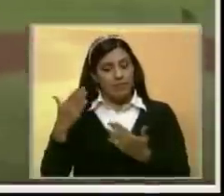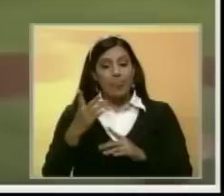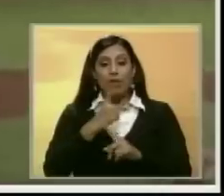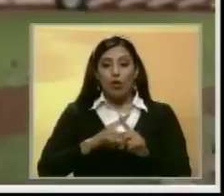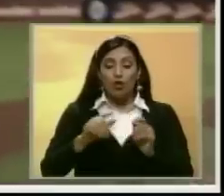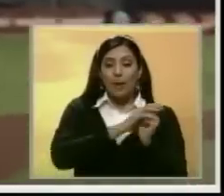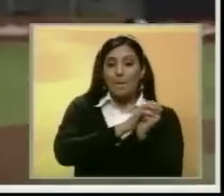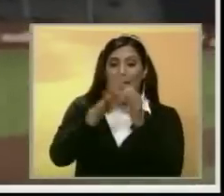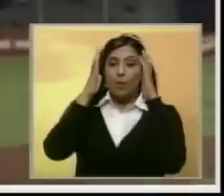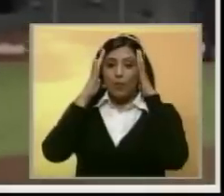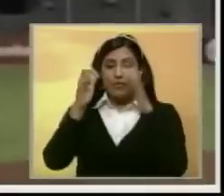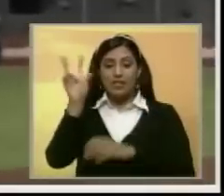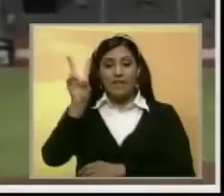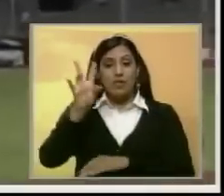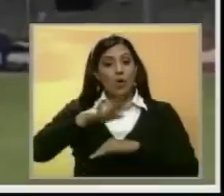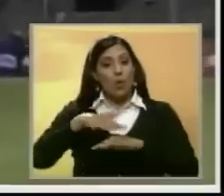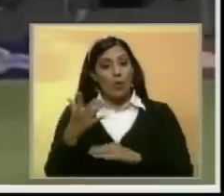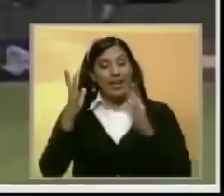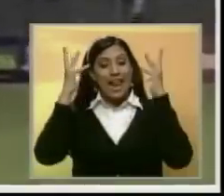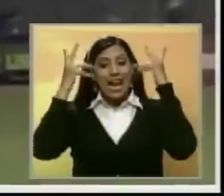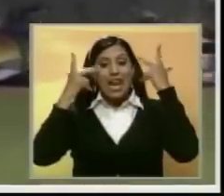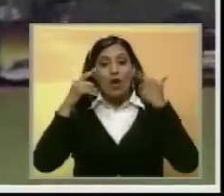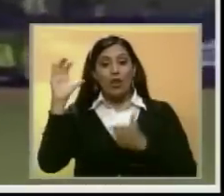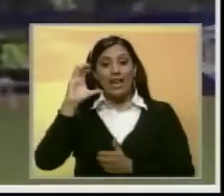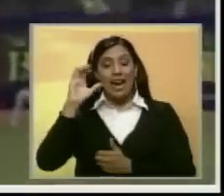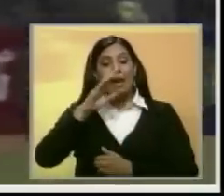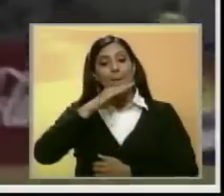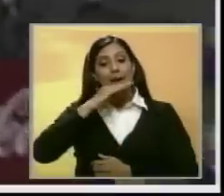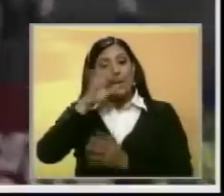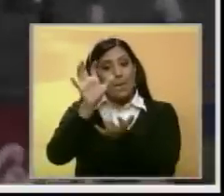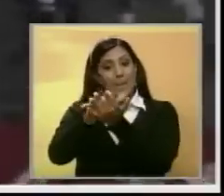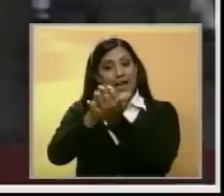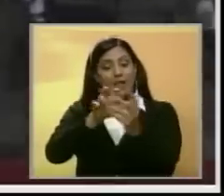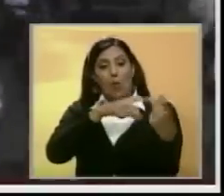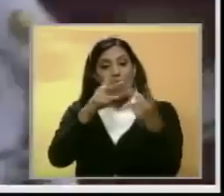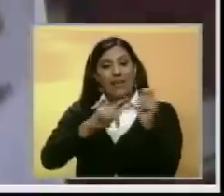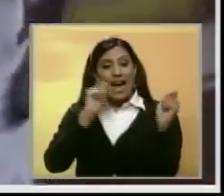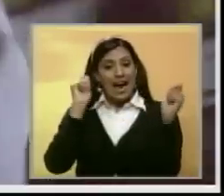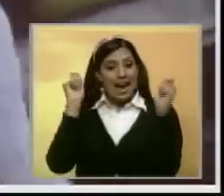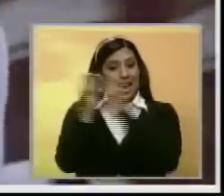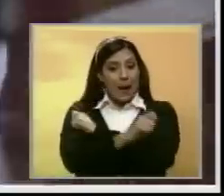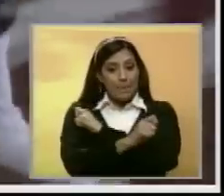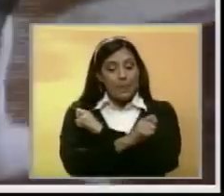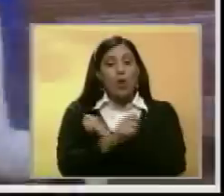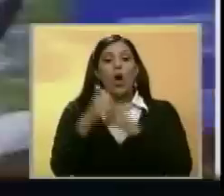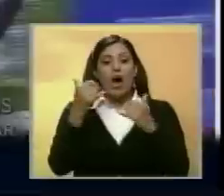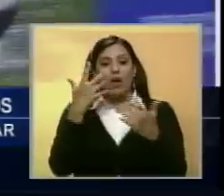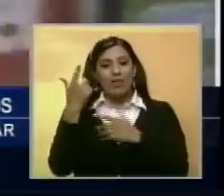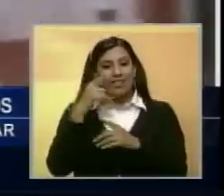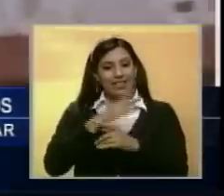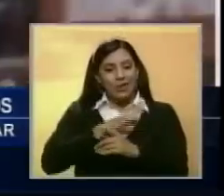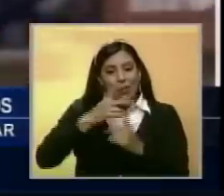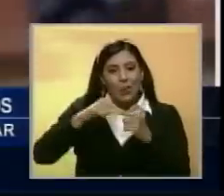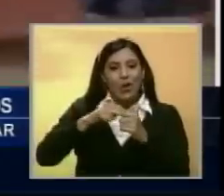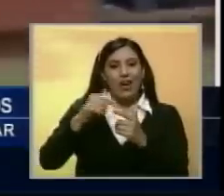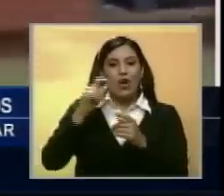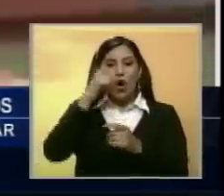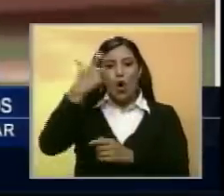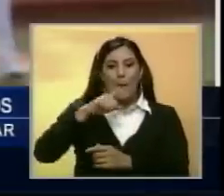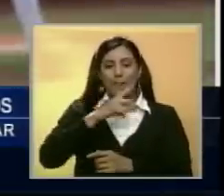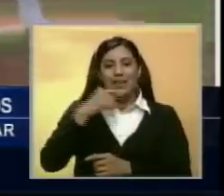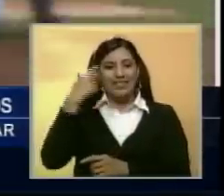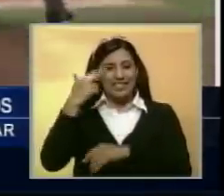Seguimos con béisbol profesional venezolano porque los Leones del Caracas y los Bravos de Margarita realizaron un cambio. Daniel Mayora pasó a los insulares por Wilfredo